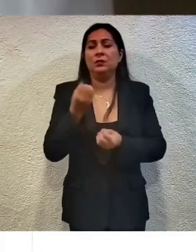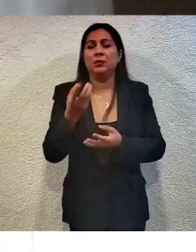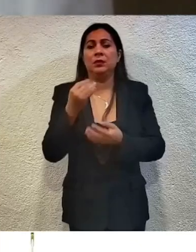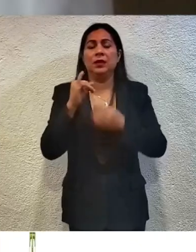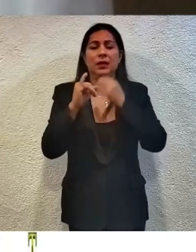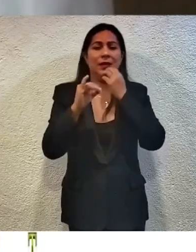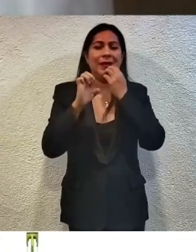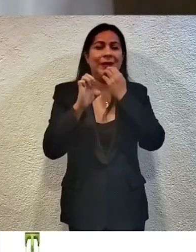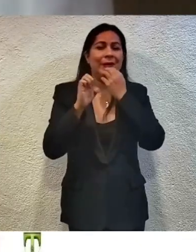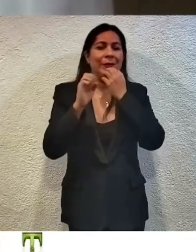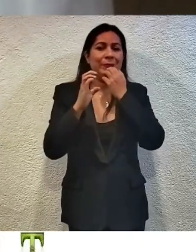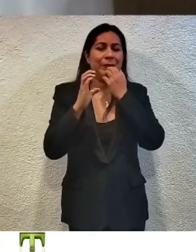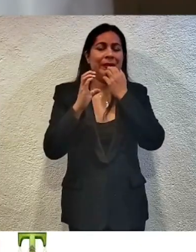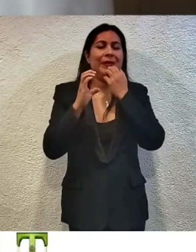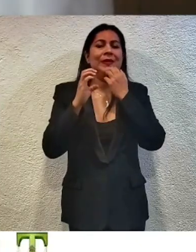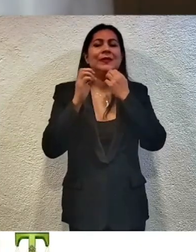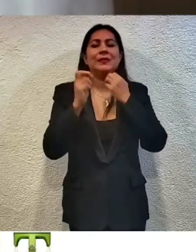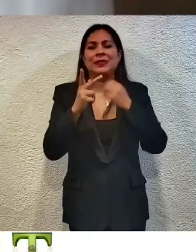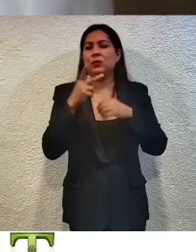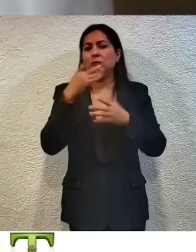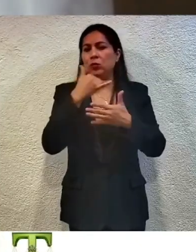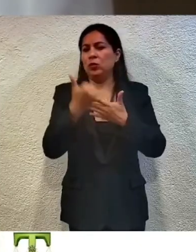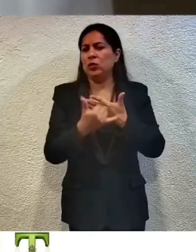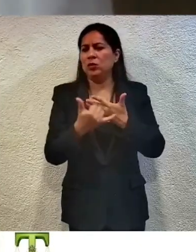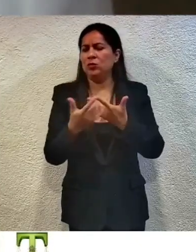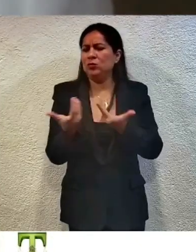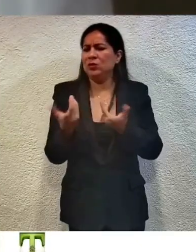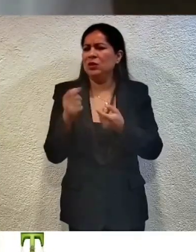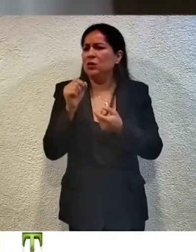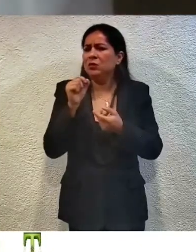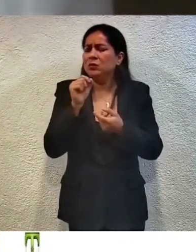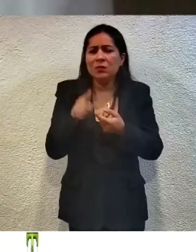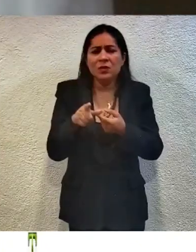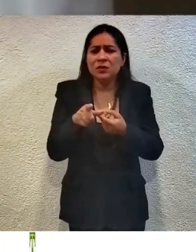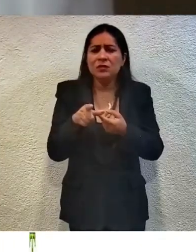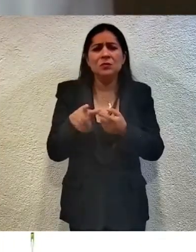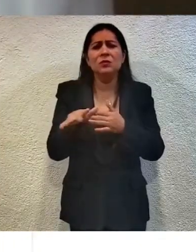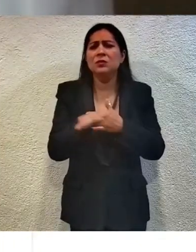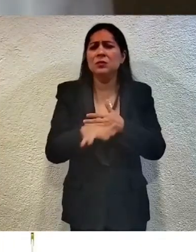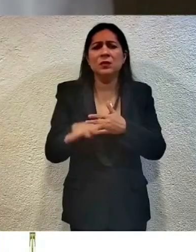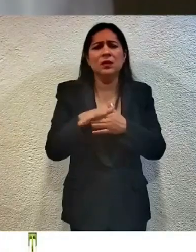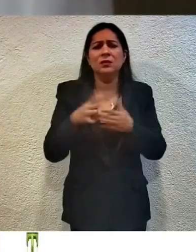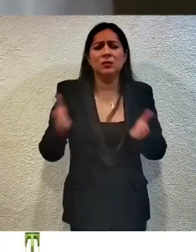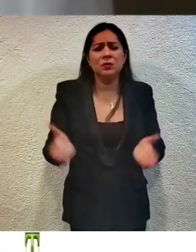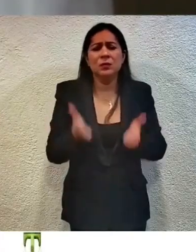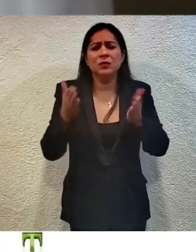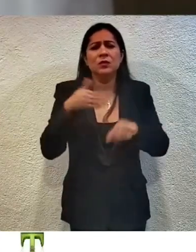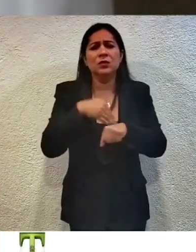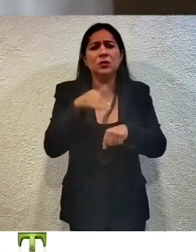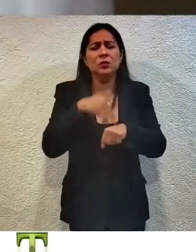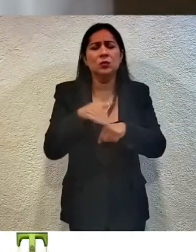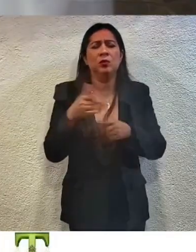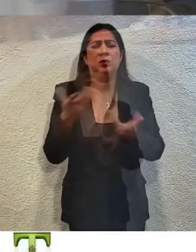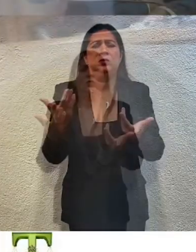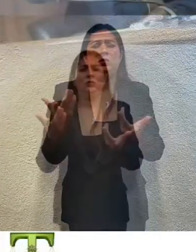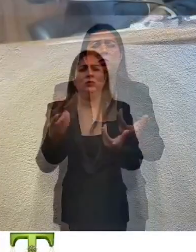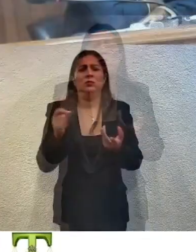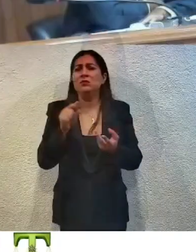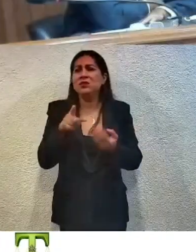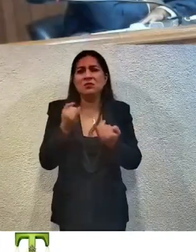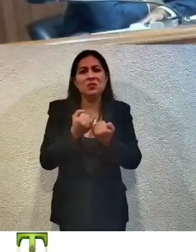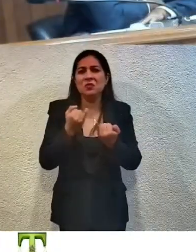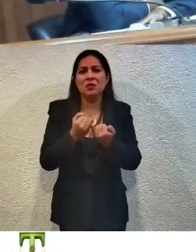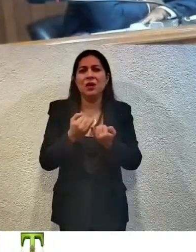Instituto Electoral en su proyecto, si manejamos los mismos fundamentos, motivación y números, cantidades? Entonces,